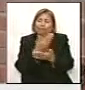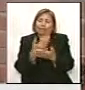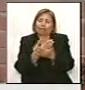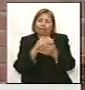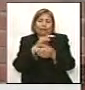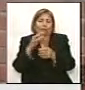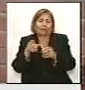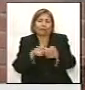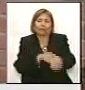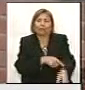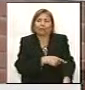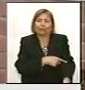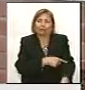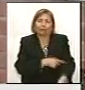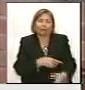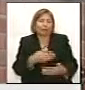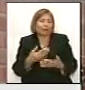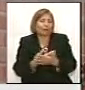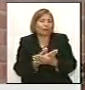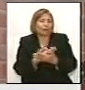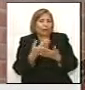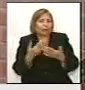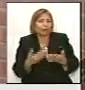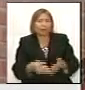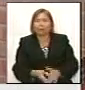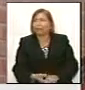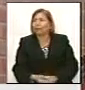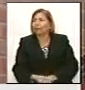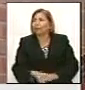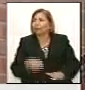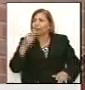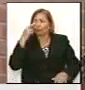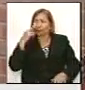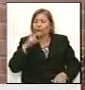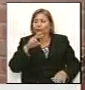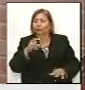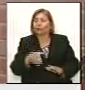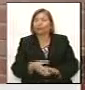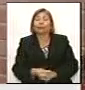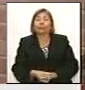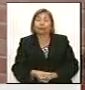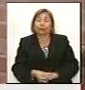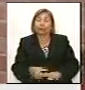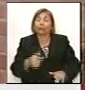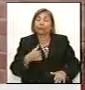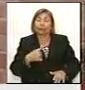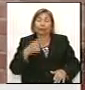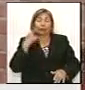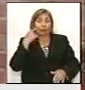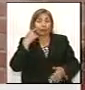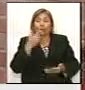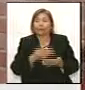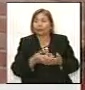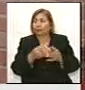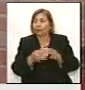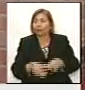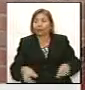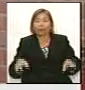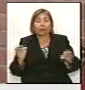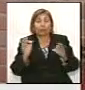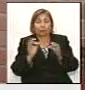nuestras costumbres, nuestras visiones. Y yo creo que dentro de eso es